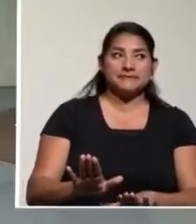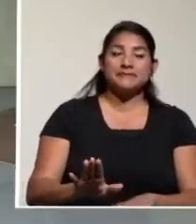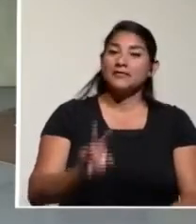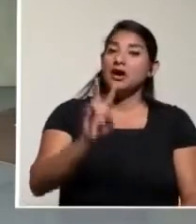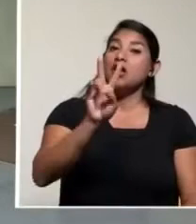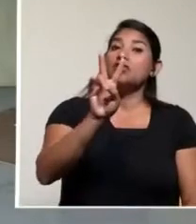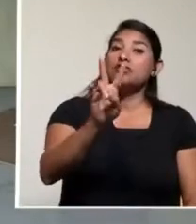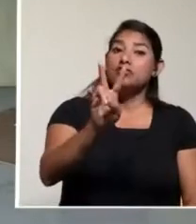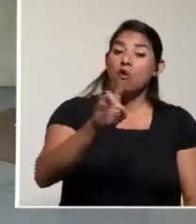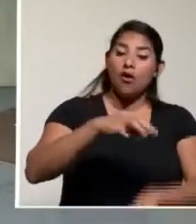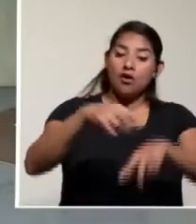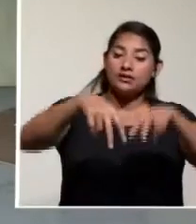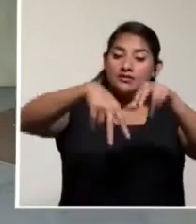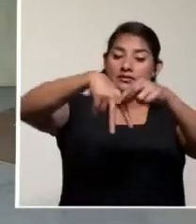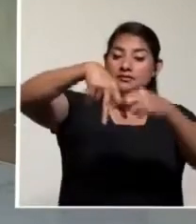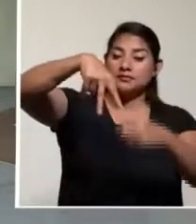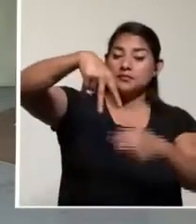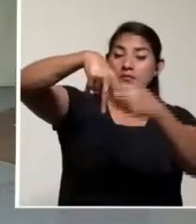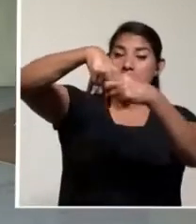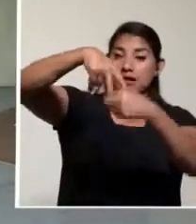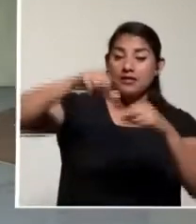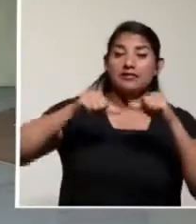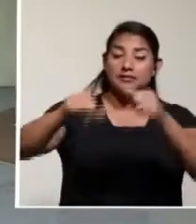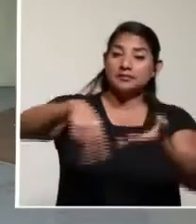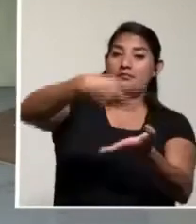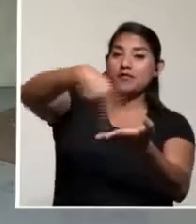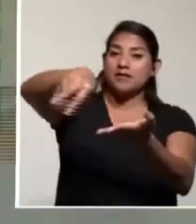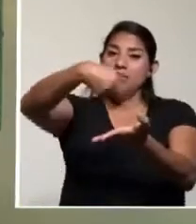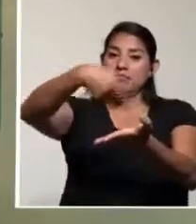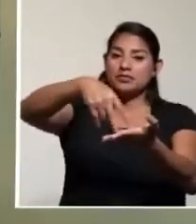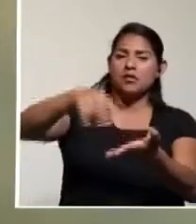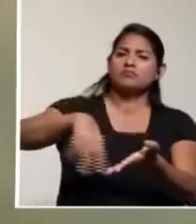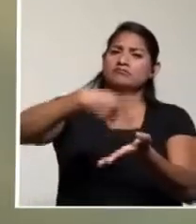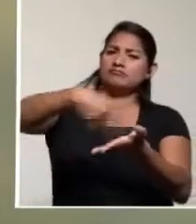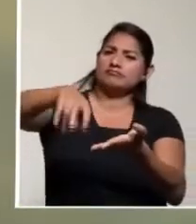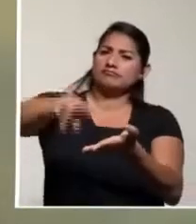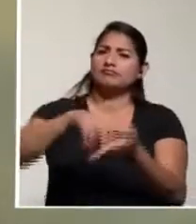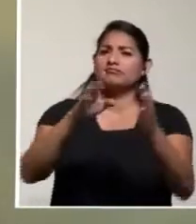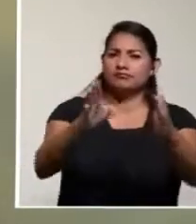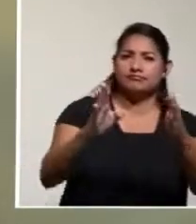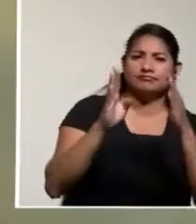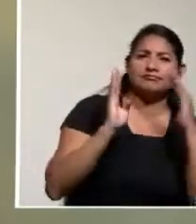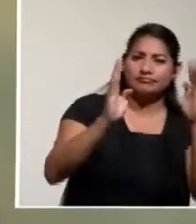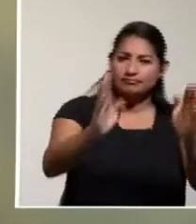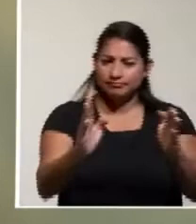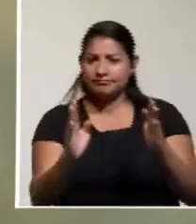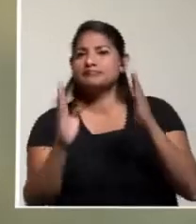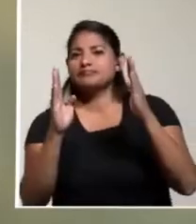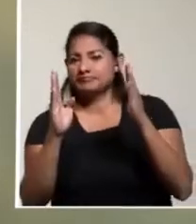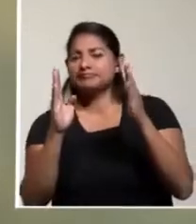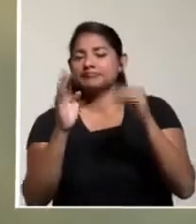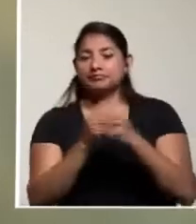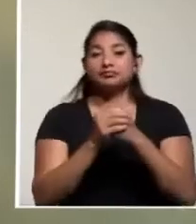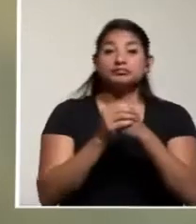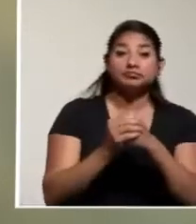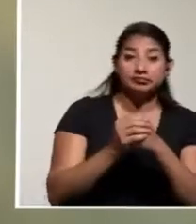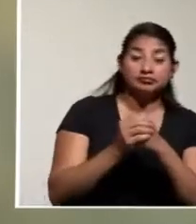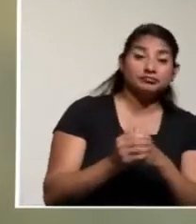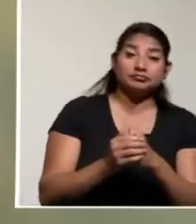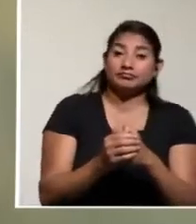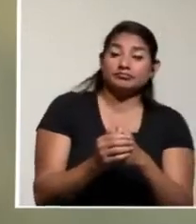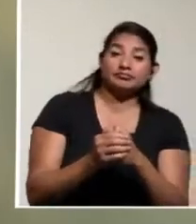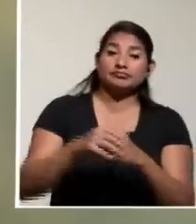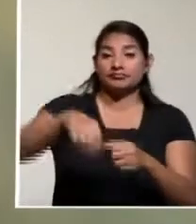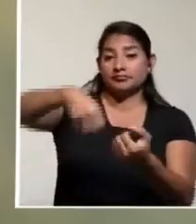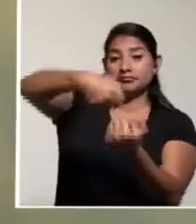¡Dos piernas! Este es el baile del movimiento, donde tú debes estar atento. Mueve